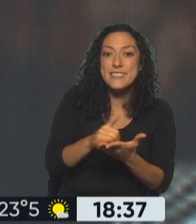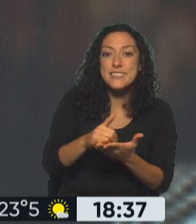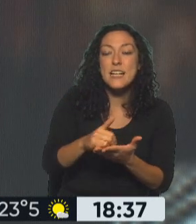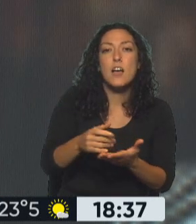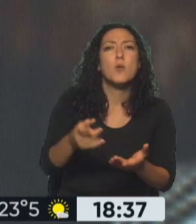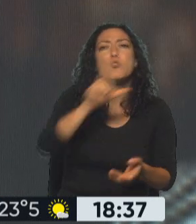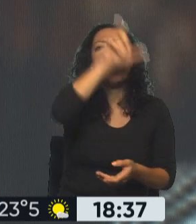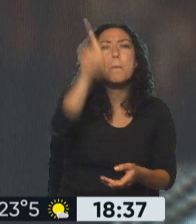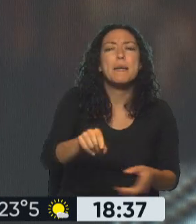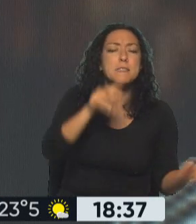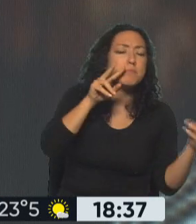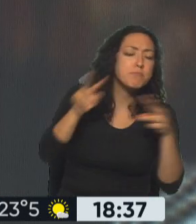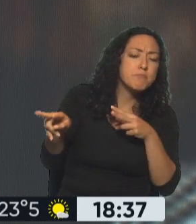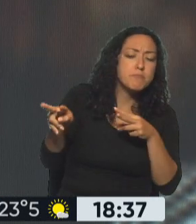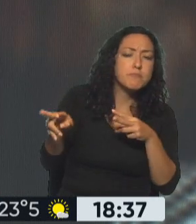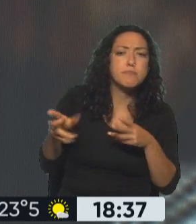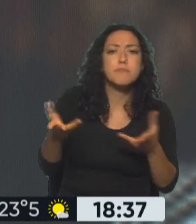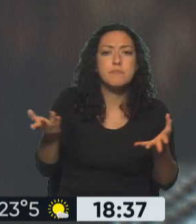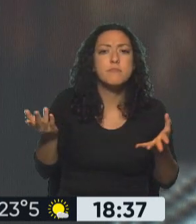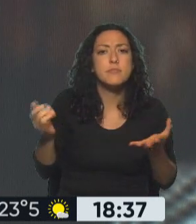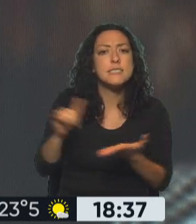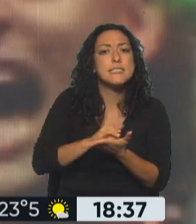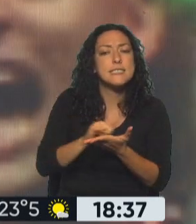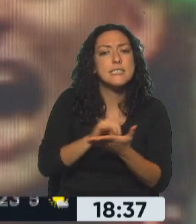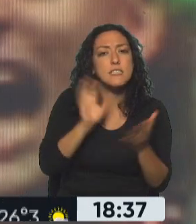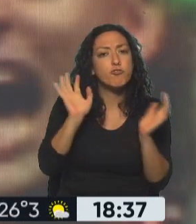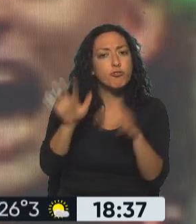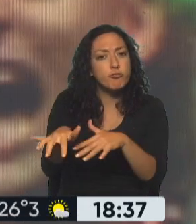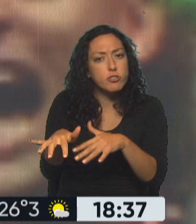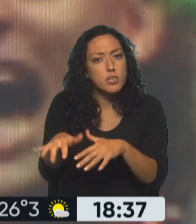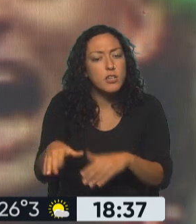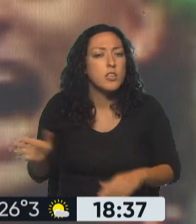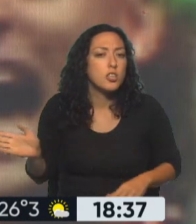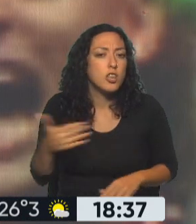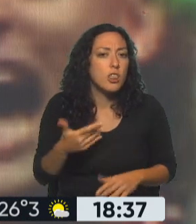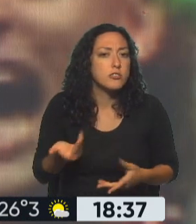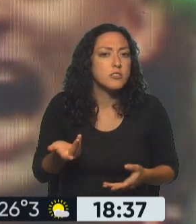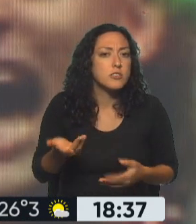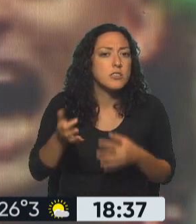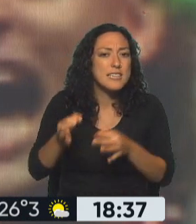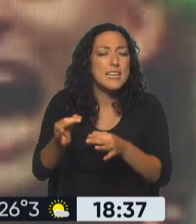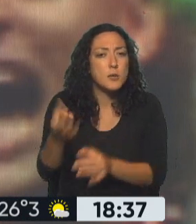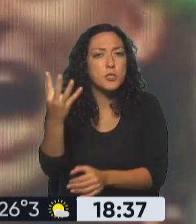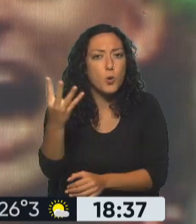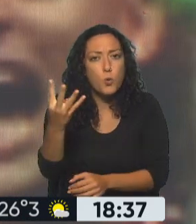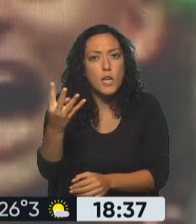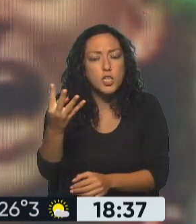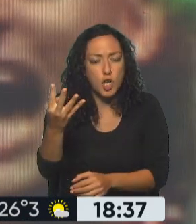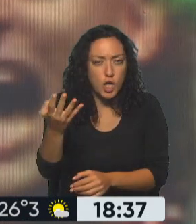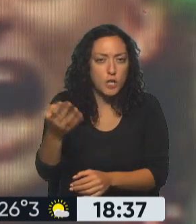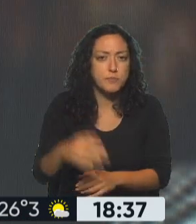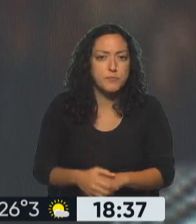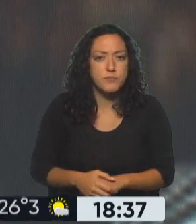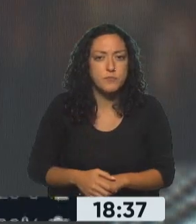Claro. Bajaron y fueron a Ezeiza. Y está ¿todos cuatro, fueron a Ezeiza? Está a 4 kilómetros del aeropuerto. ¿Todos fueron